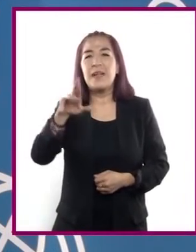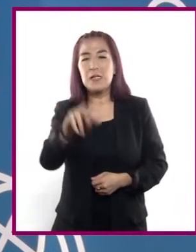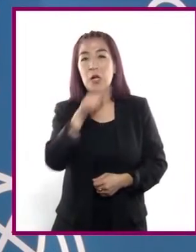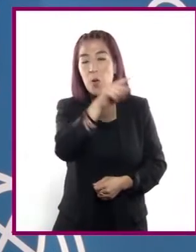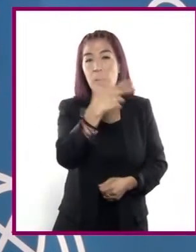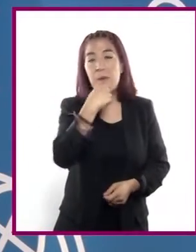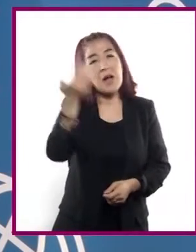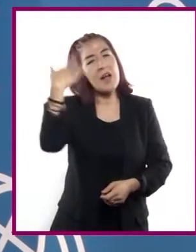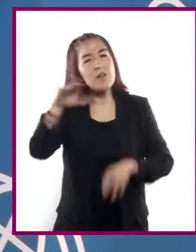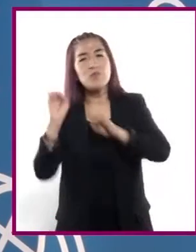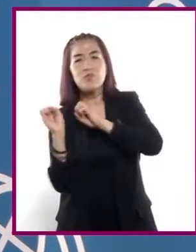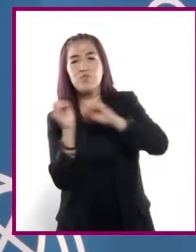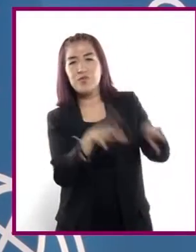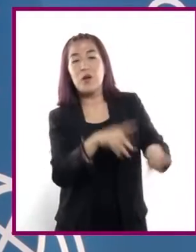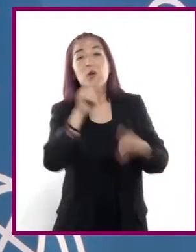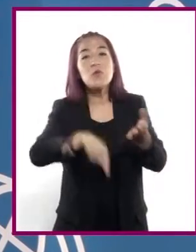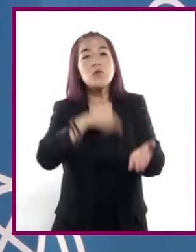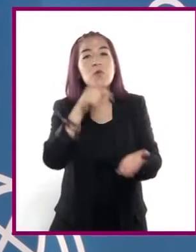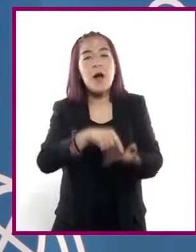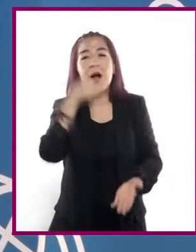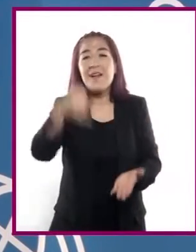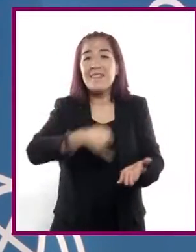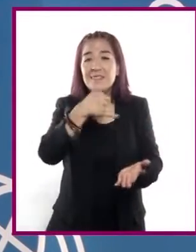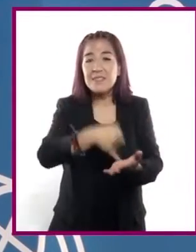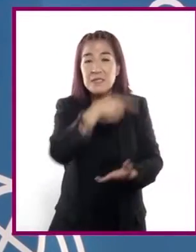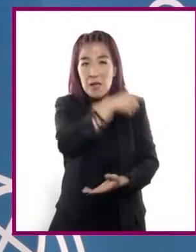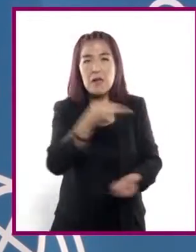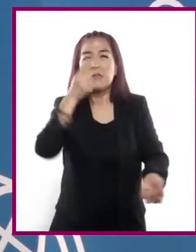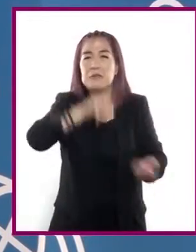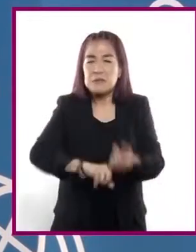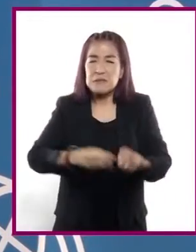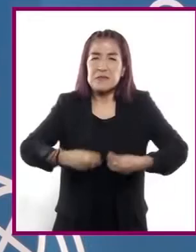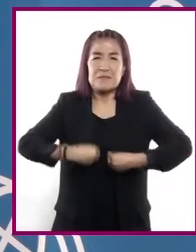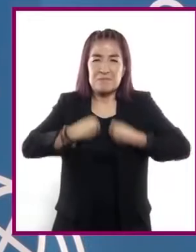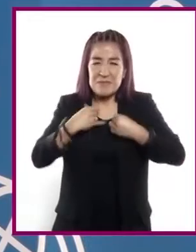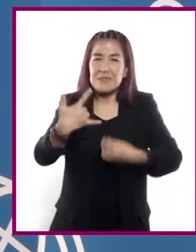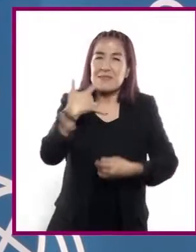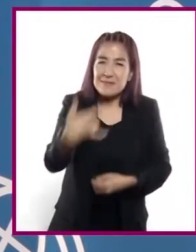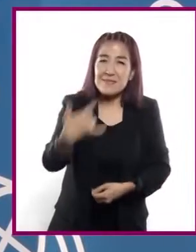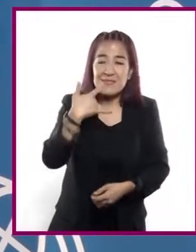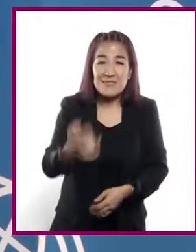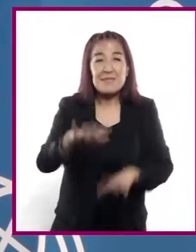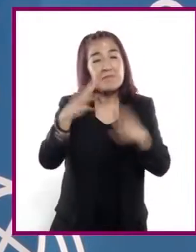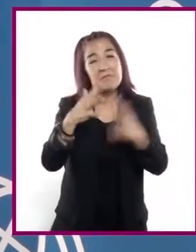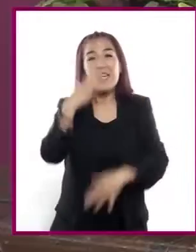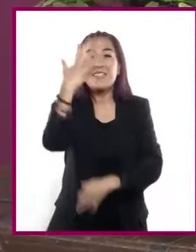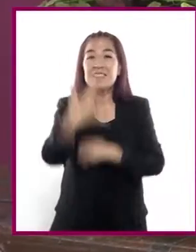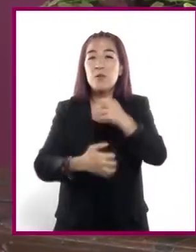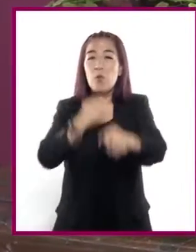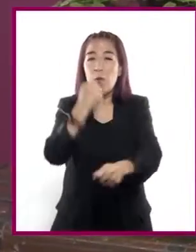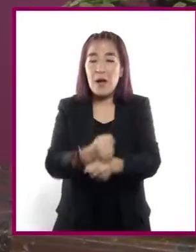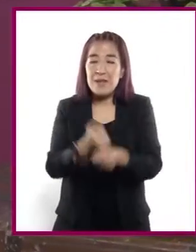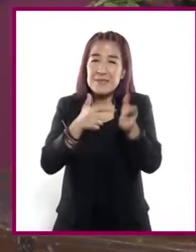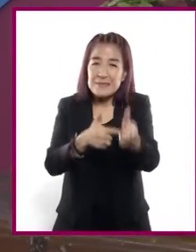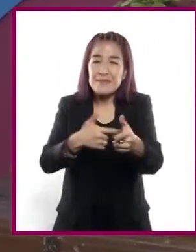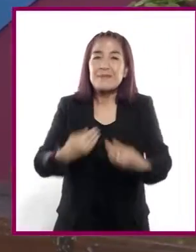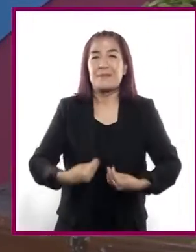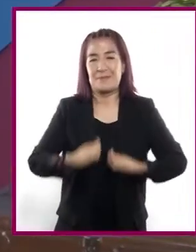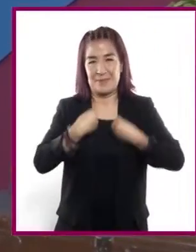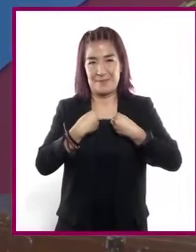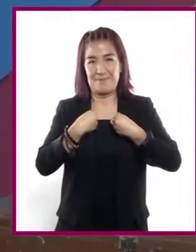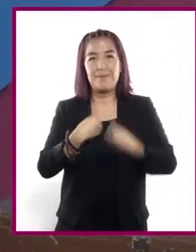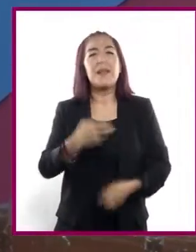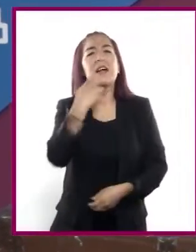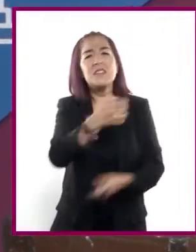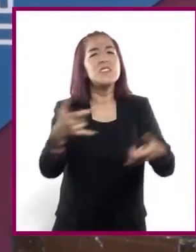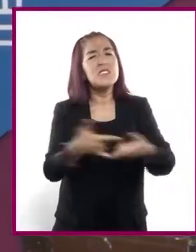fue abandonado en una isla y sobrevivió en ella durante casi 5 años. La